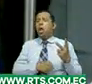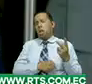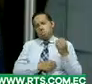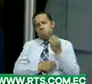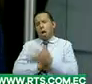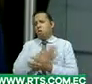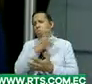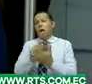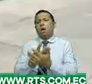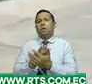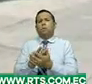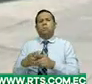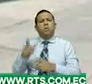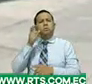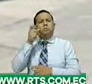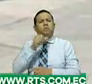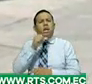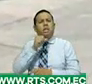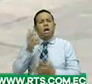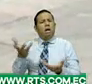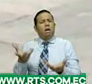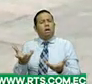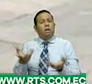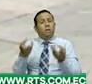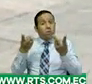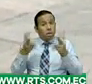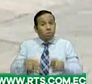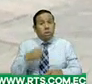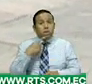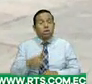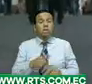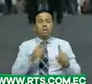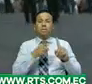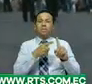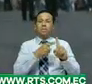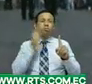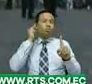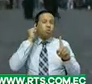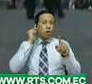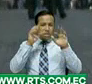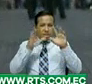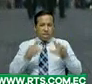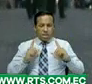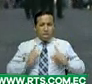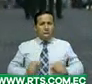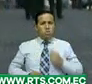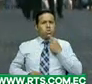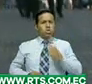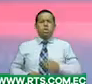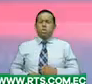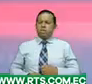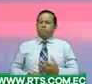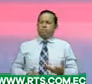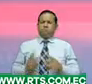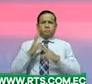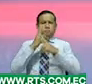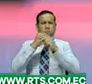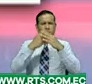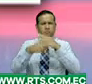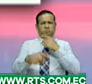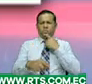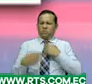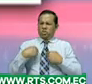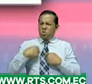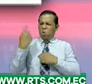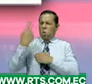caso Fiscalía. Medida que también generó la reacción de la secretaria de Salud, quien a través de su cuenta de Twitter dijo: la prisión preventiva solicitada